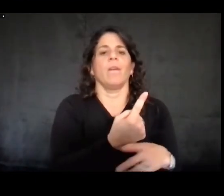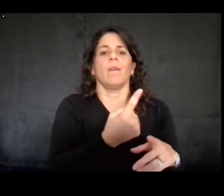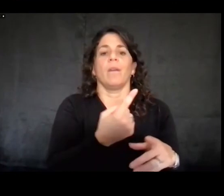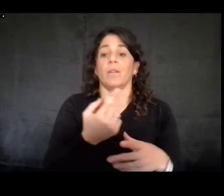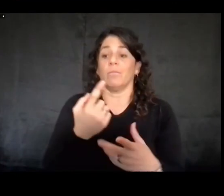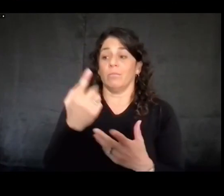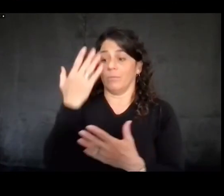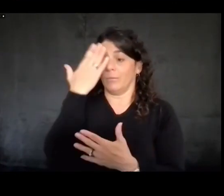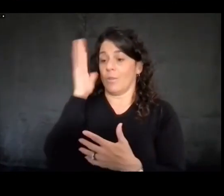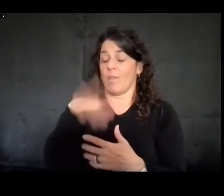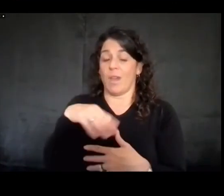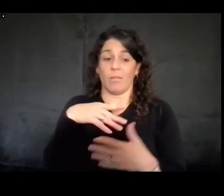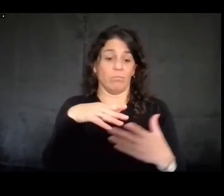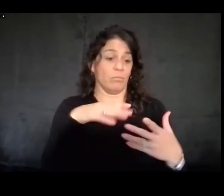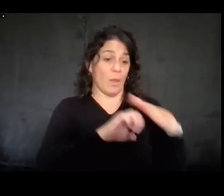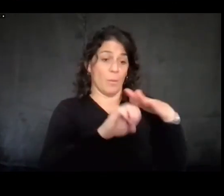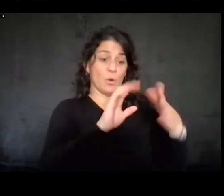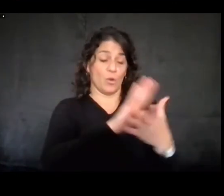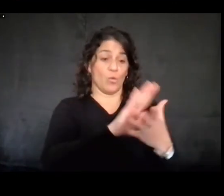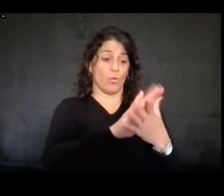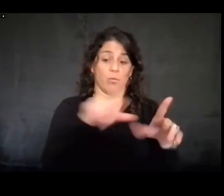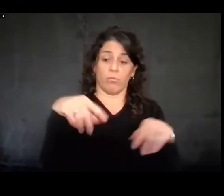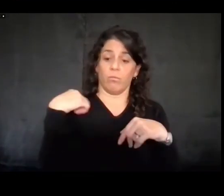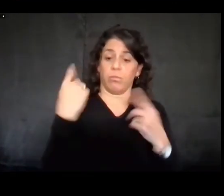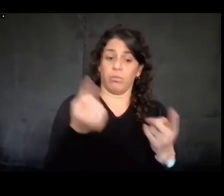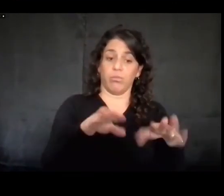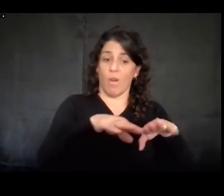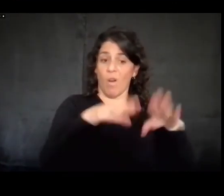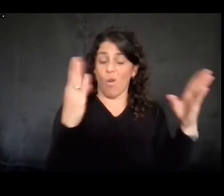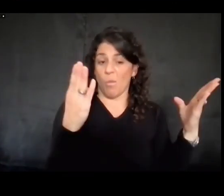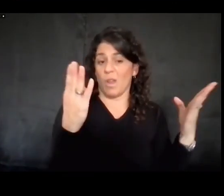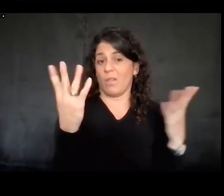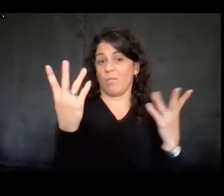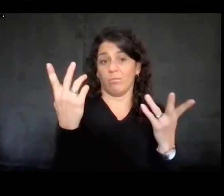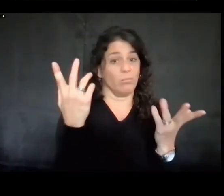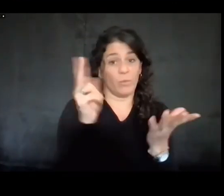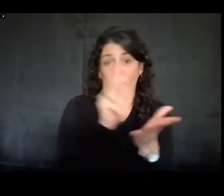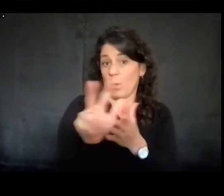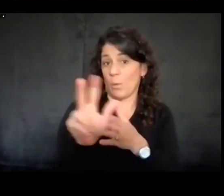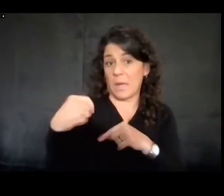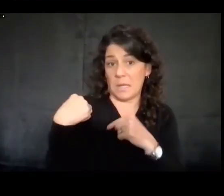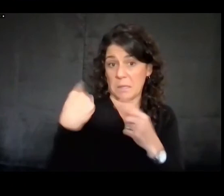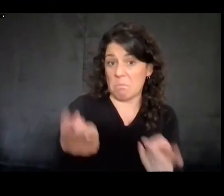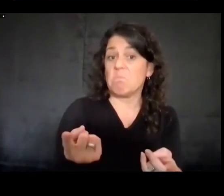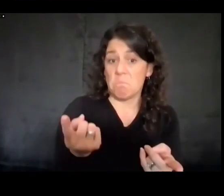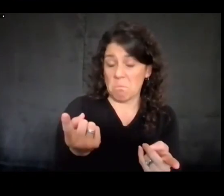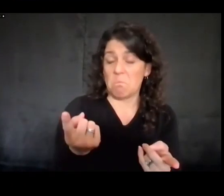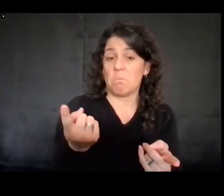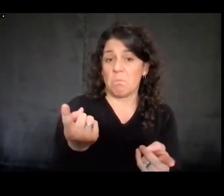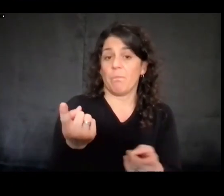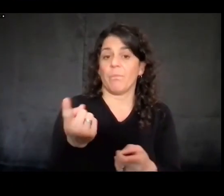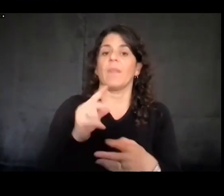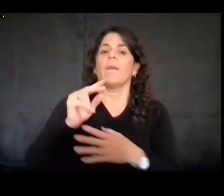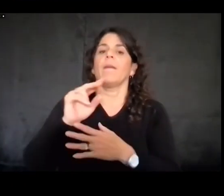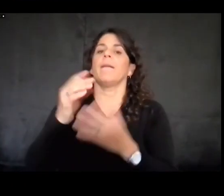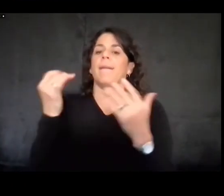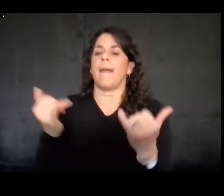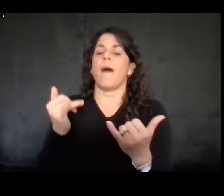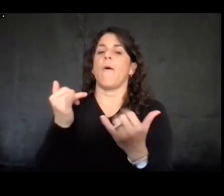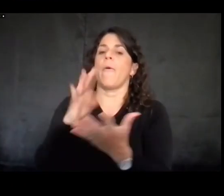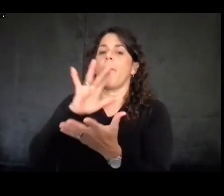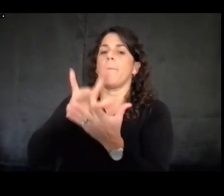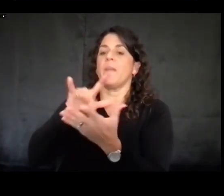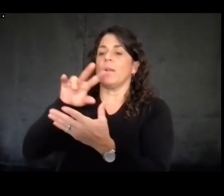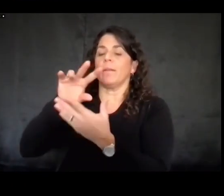primarias tan permitidos de abrir con las últimas tres semanas y las escuelas secundarias